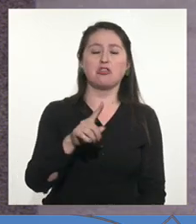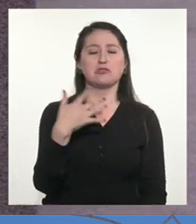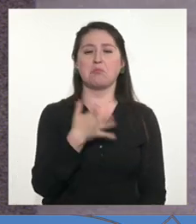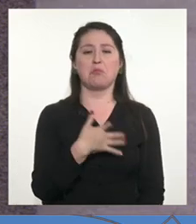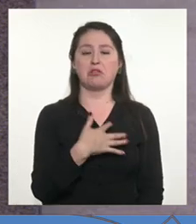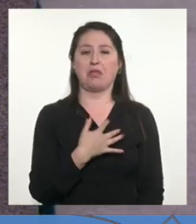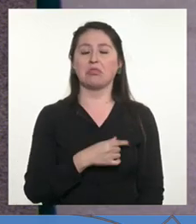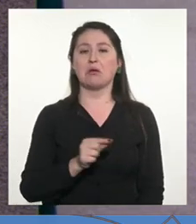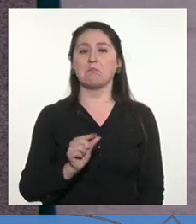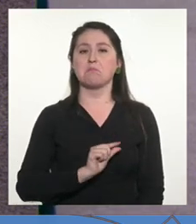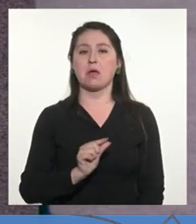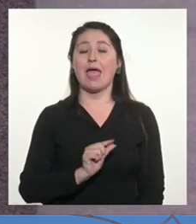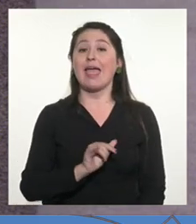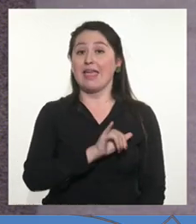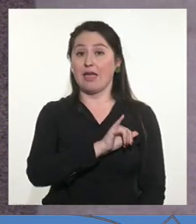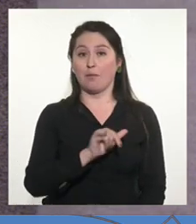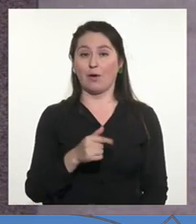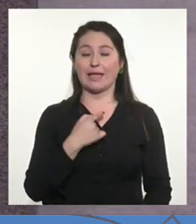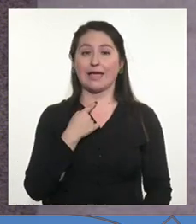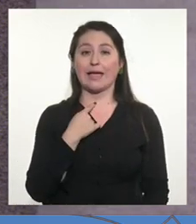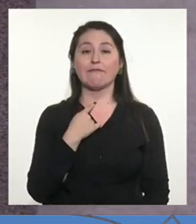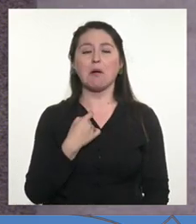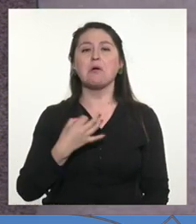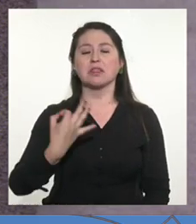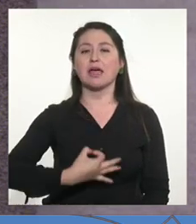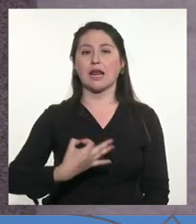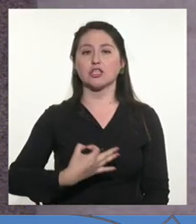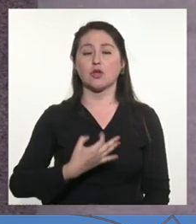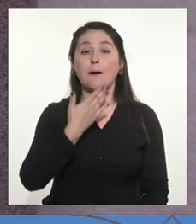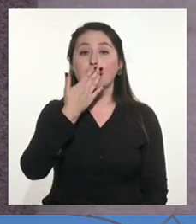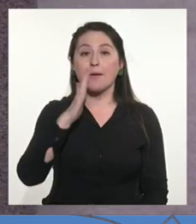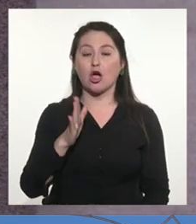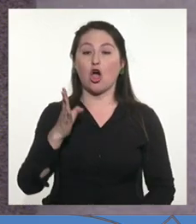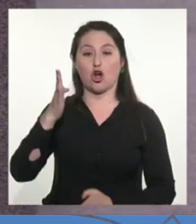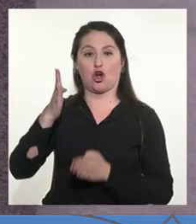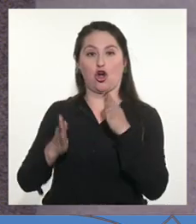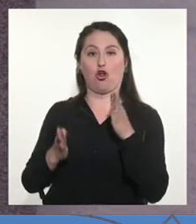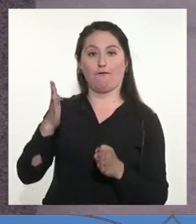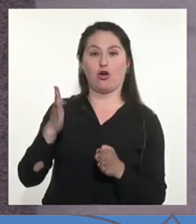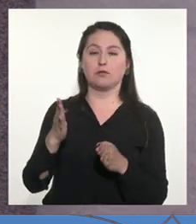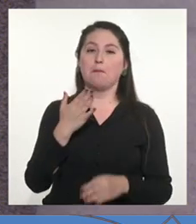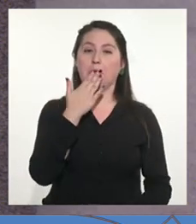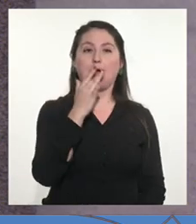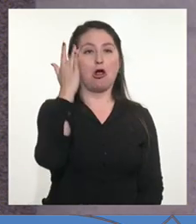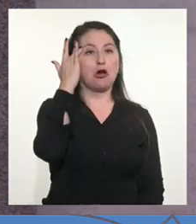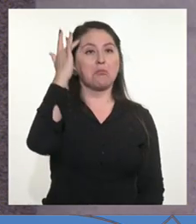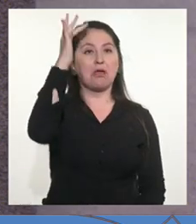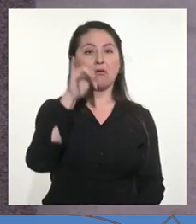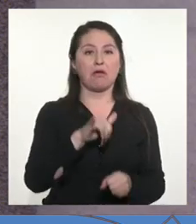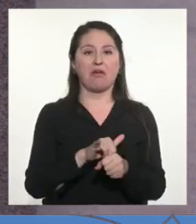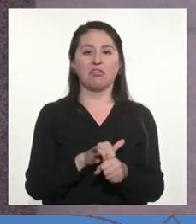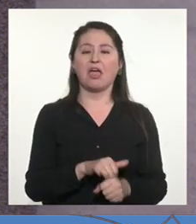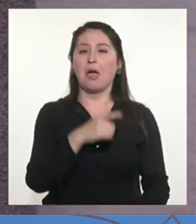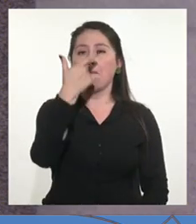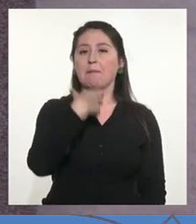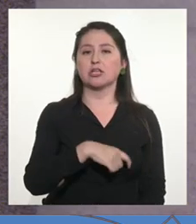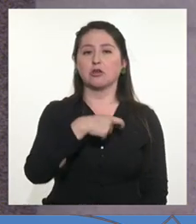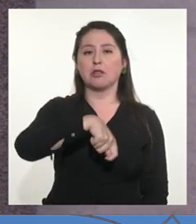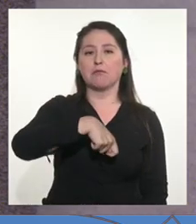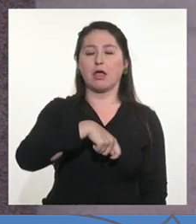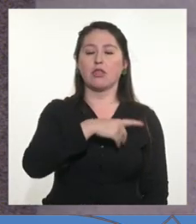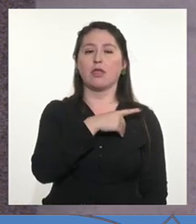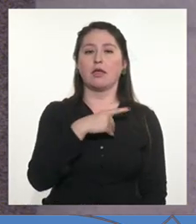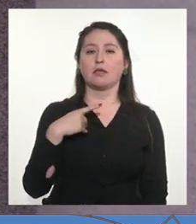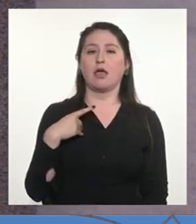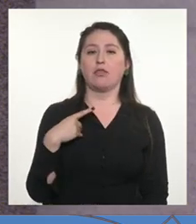lo de césar hidalgo va a tener razón mejor que tengamos robots que tengamos inteligencia artificial en vez de senadores diputados de